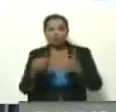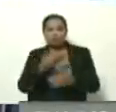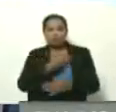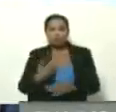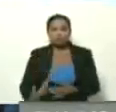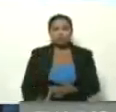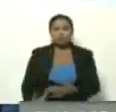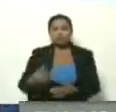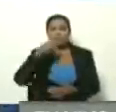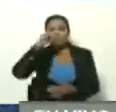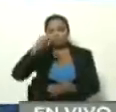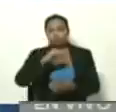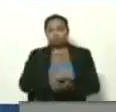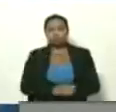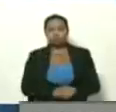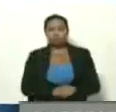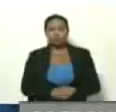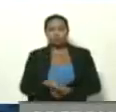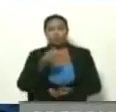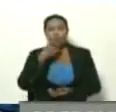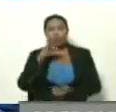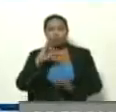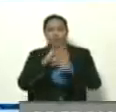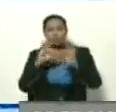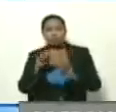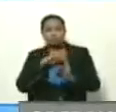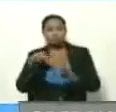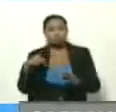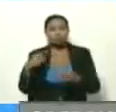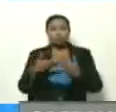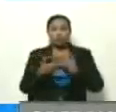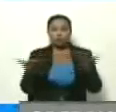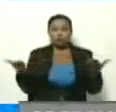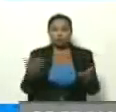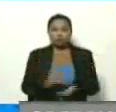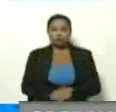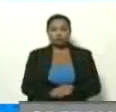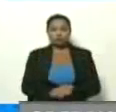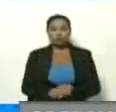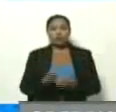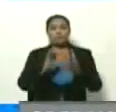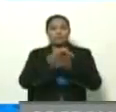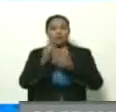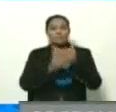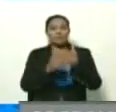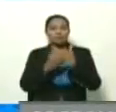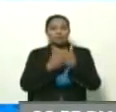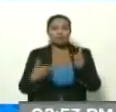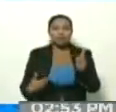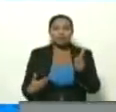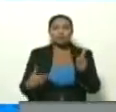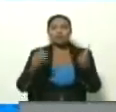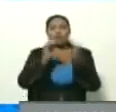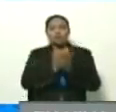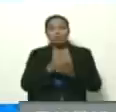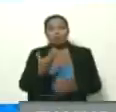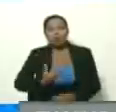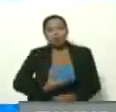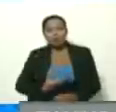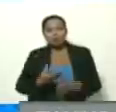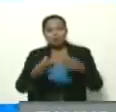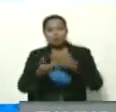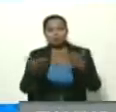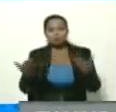presidente Nicolás Maduro. Bueno, con eso nos ponemos nosotros a la orden, compañera vicepresidenta, compañeros gobernadores, alcaldes, y es